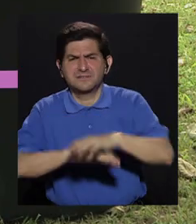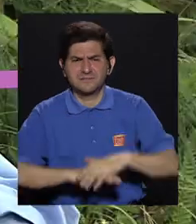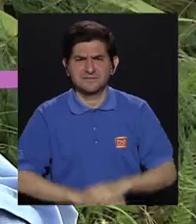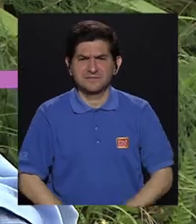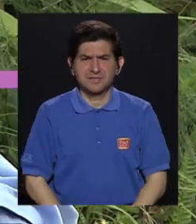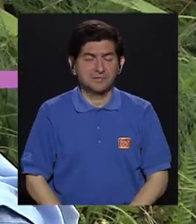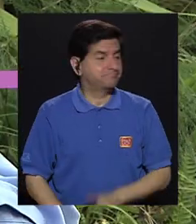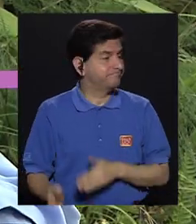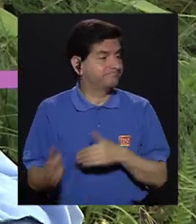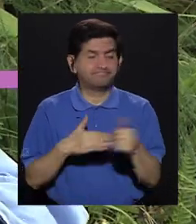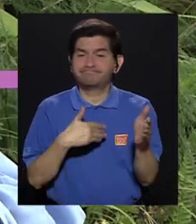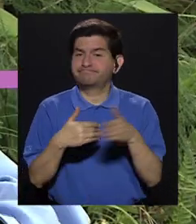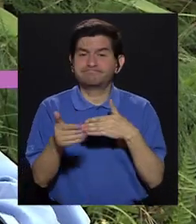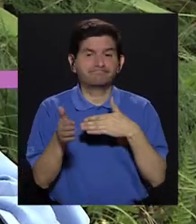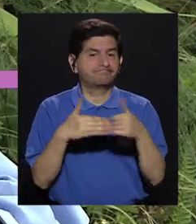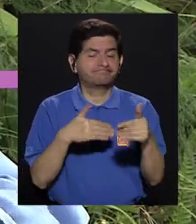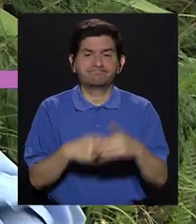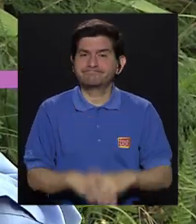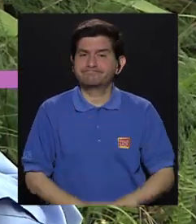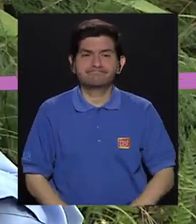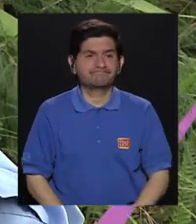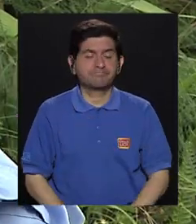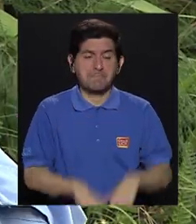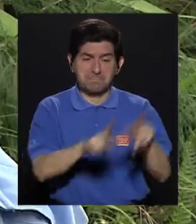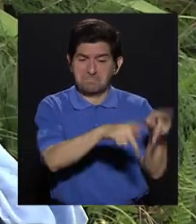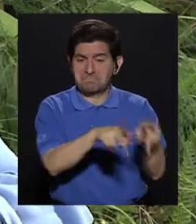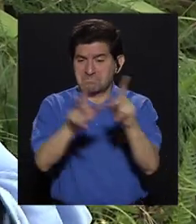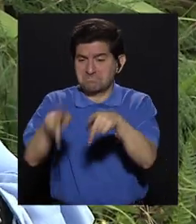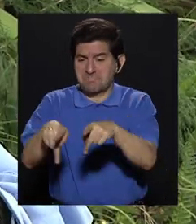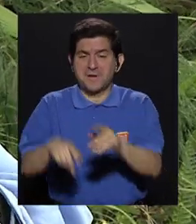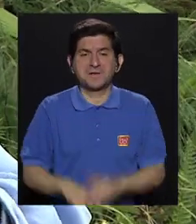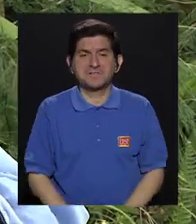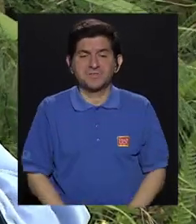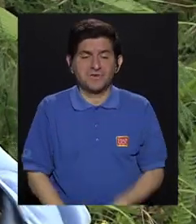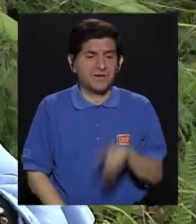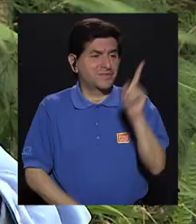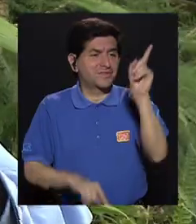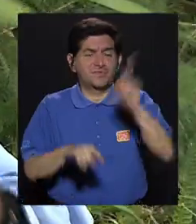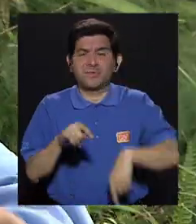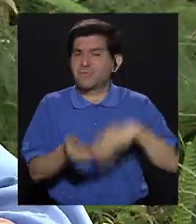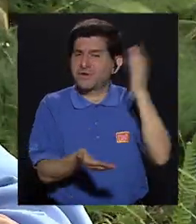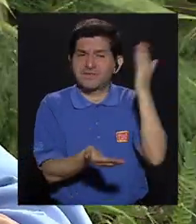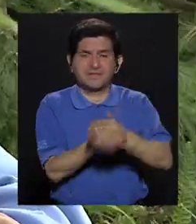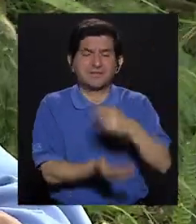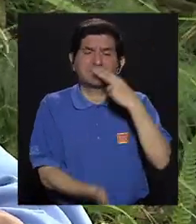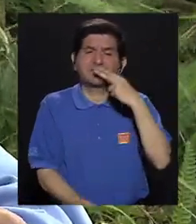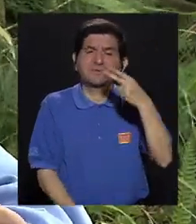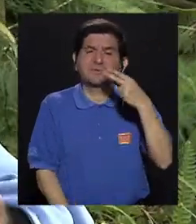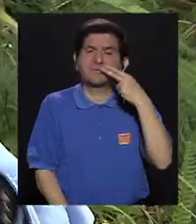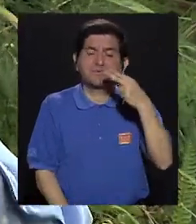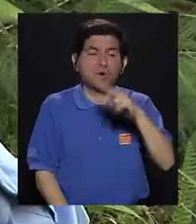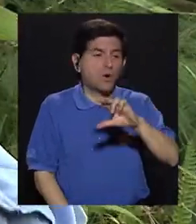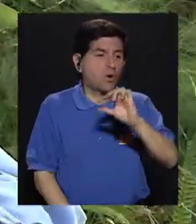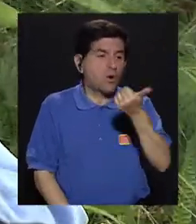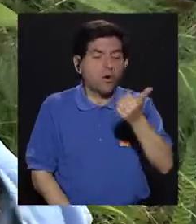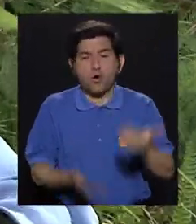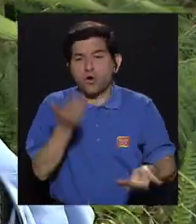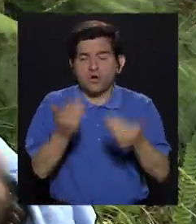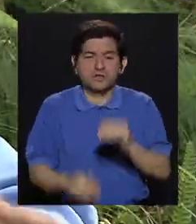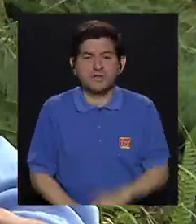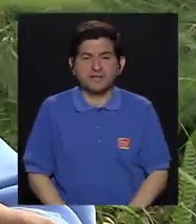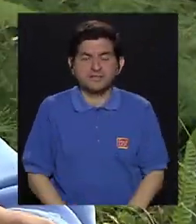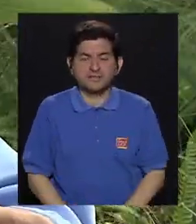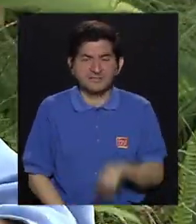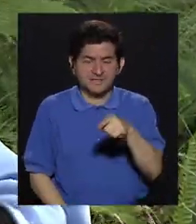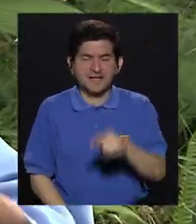fumar. Y aún así, las personas son incapaces de dejar de fumar y otras